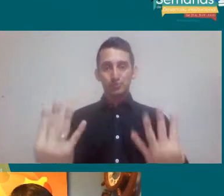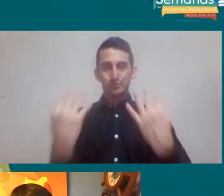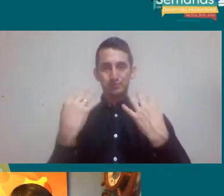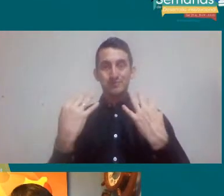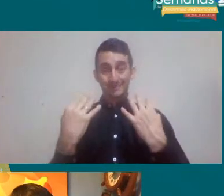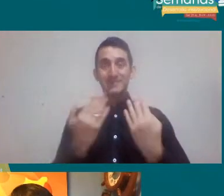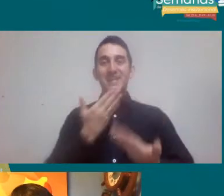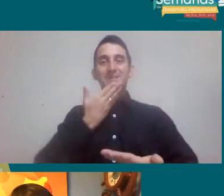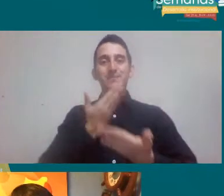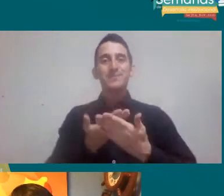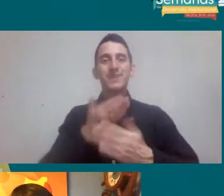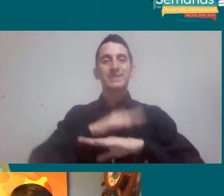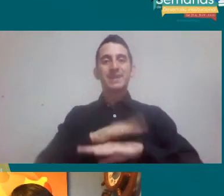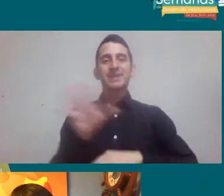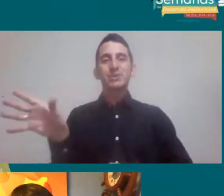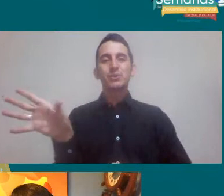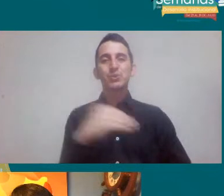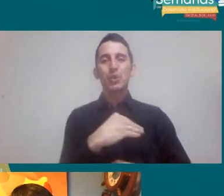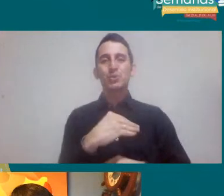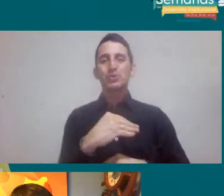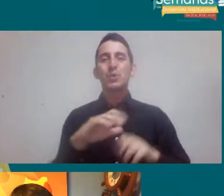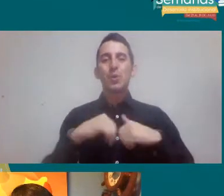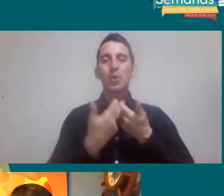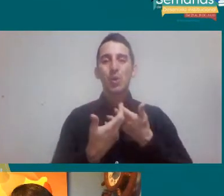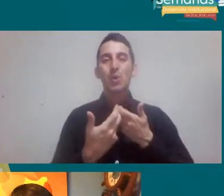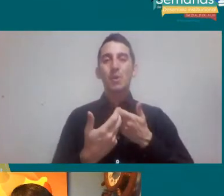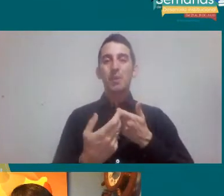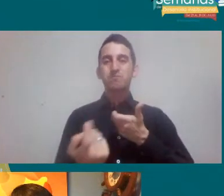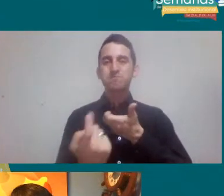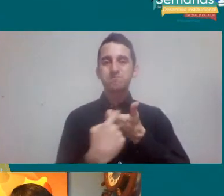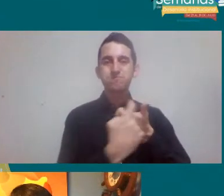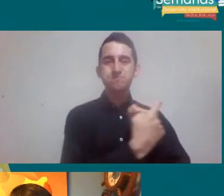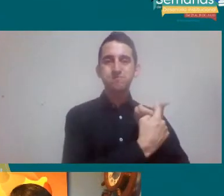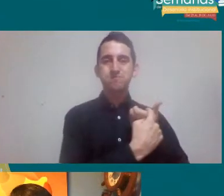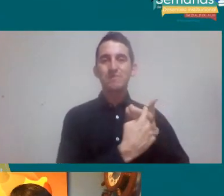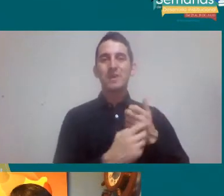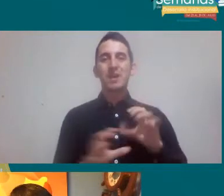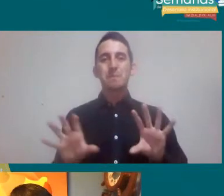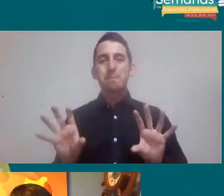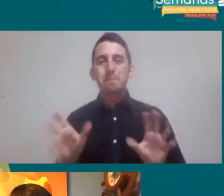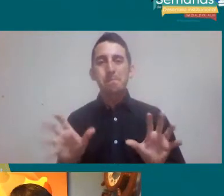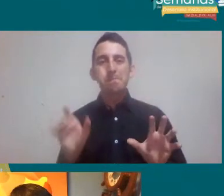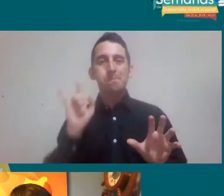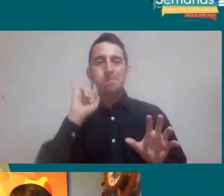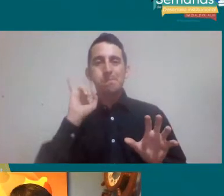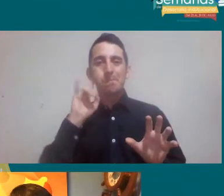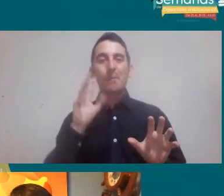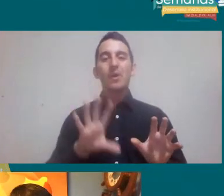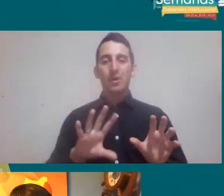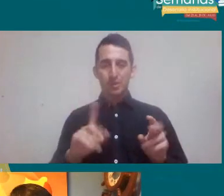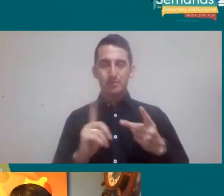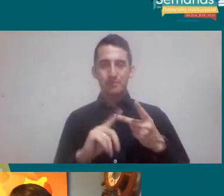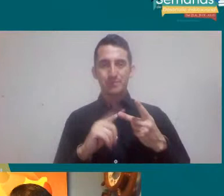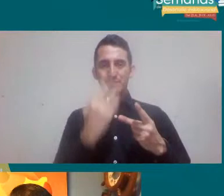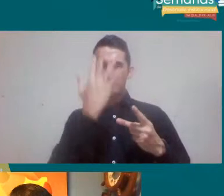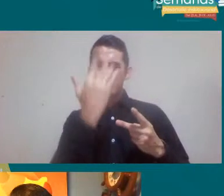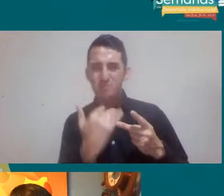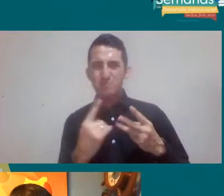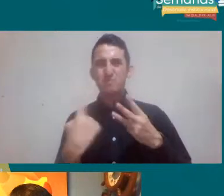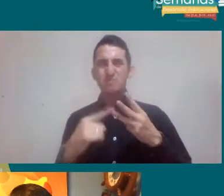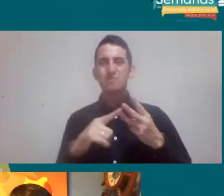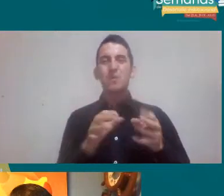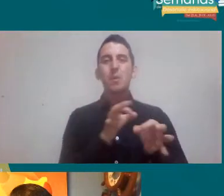momento conectados a través de la radio, de la emisora de la Gobernación de Boyacá. llegamos a 120